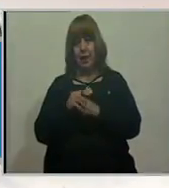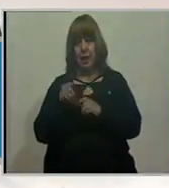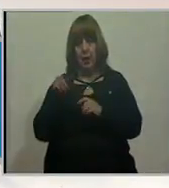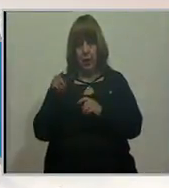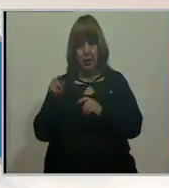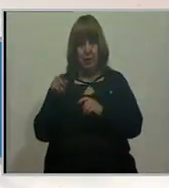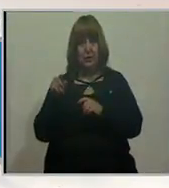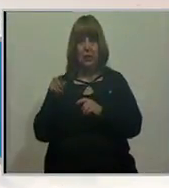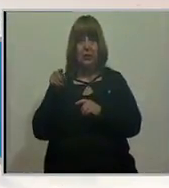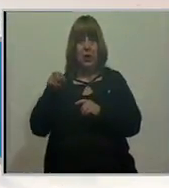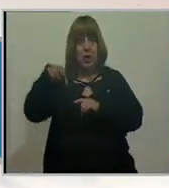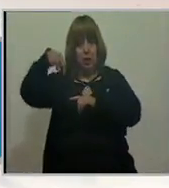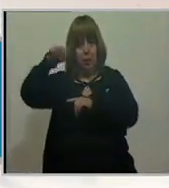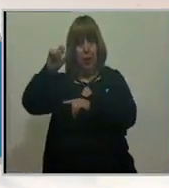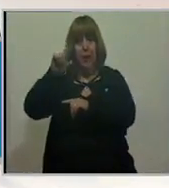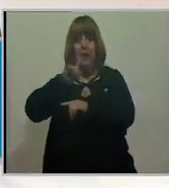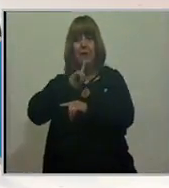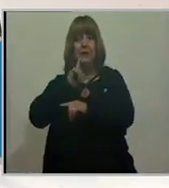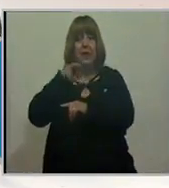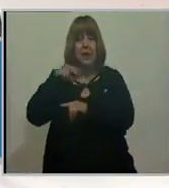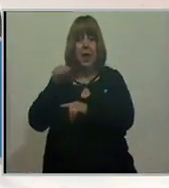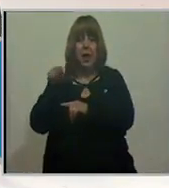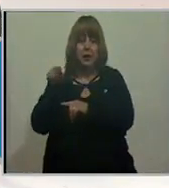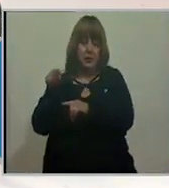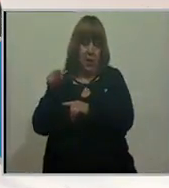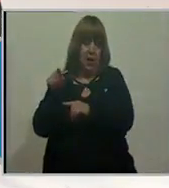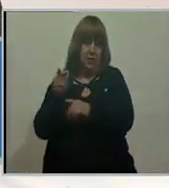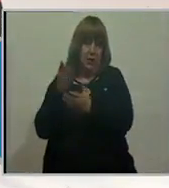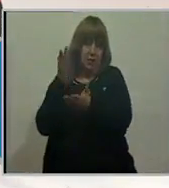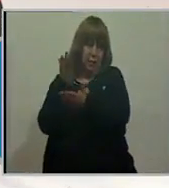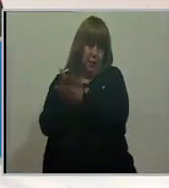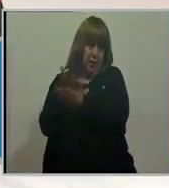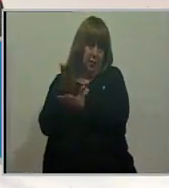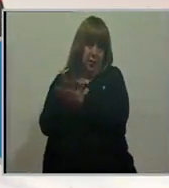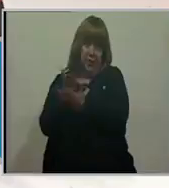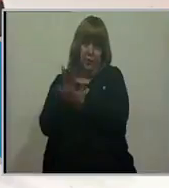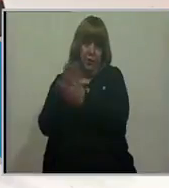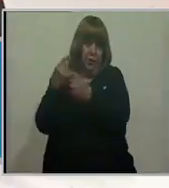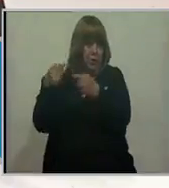el reclamo que palestino, sí, un partido de fútbol, ¿no? Siempre estuvo en el tapete el reclamo palestino,